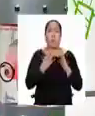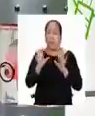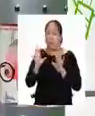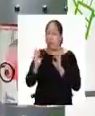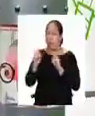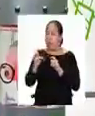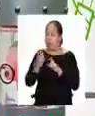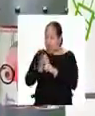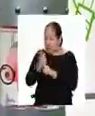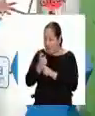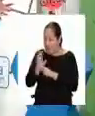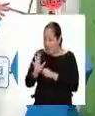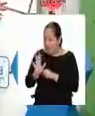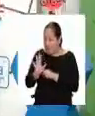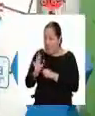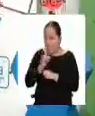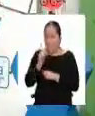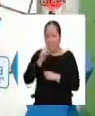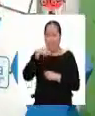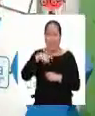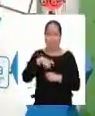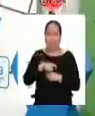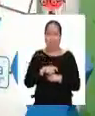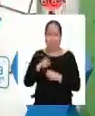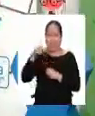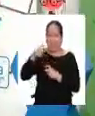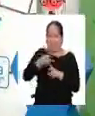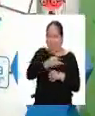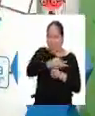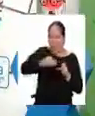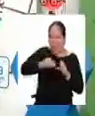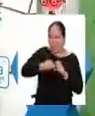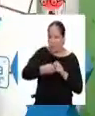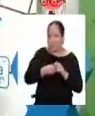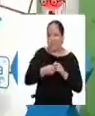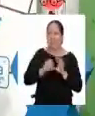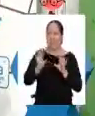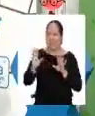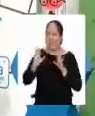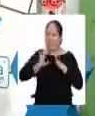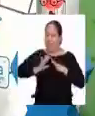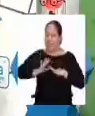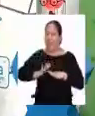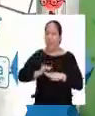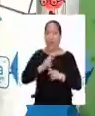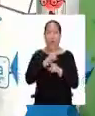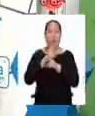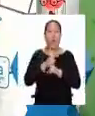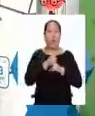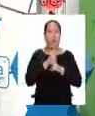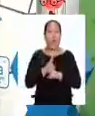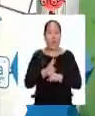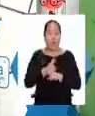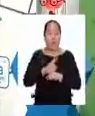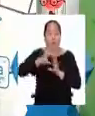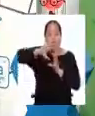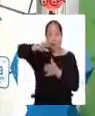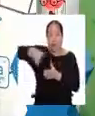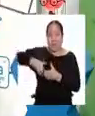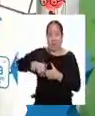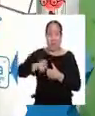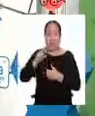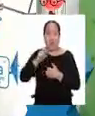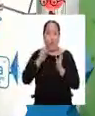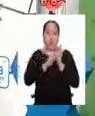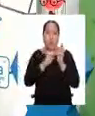Ok, cerebro, estaba bromeando. No es necesario que te desconecte, no te preocupes. Cuidar el planeta no significa sacrificar la vida de